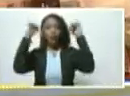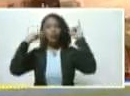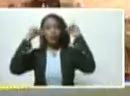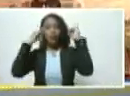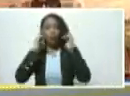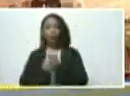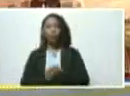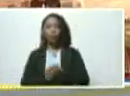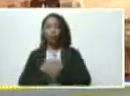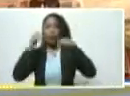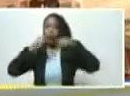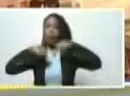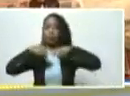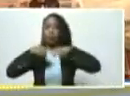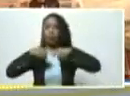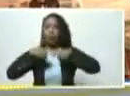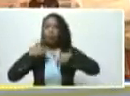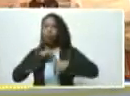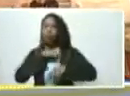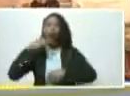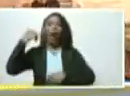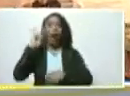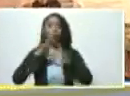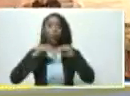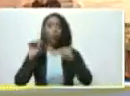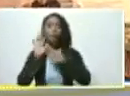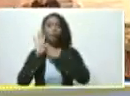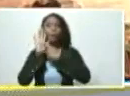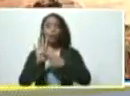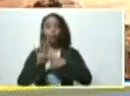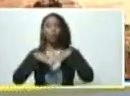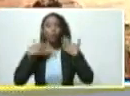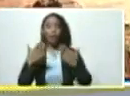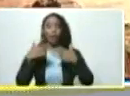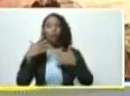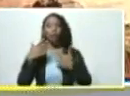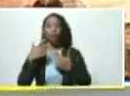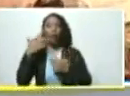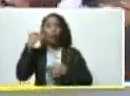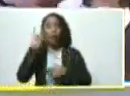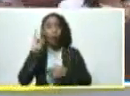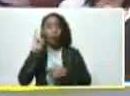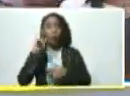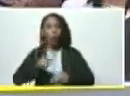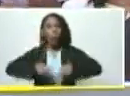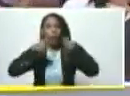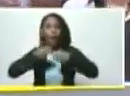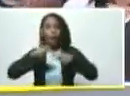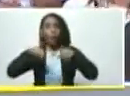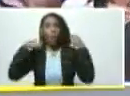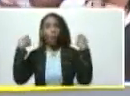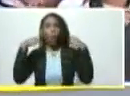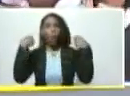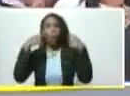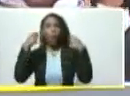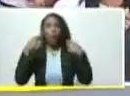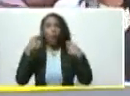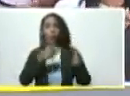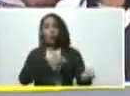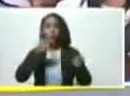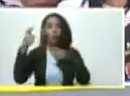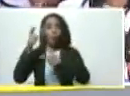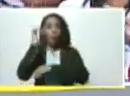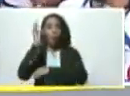aniversario. Y aquí tenemos toda la representación de lo que son los mercados populares, lo que llevamos a